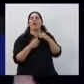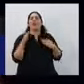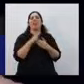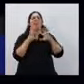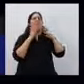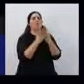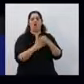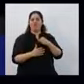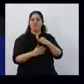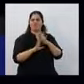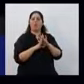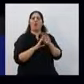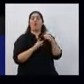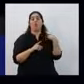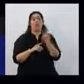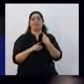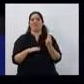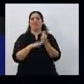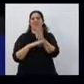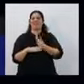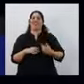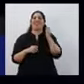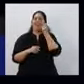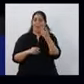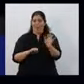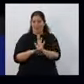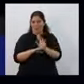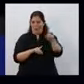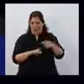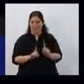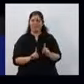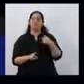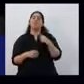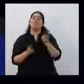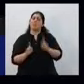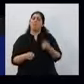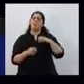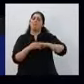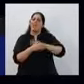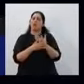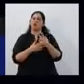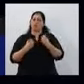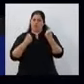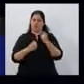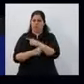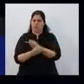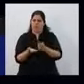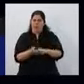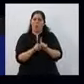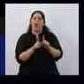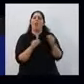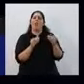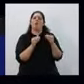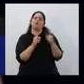nos permitió presidir el g20 además revitalizamos relanzamos el marco sur codo a codo con brasil